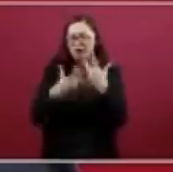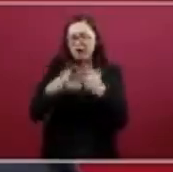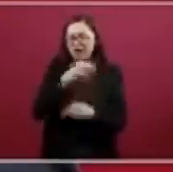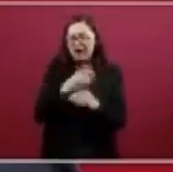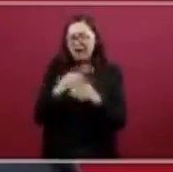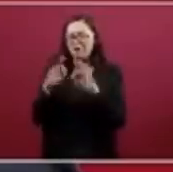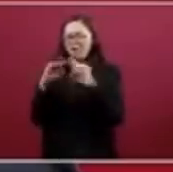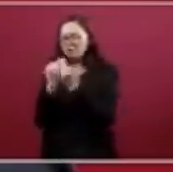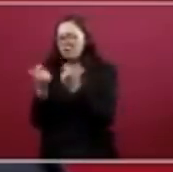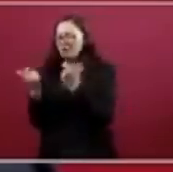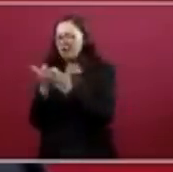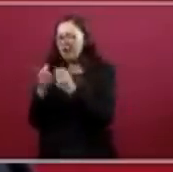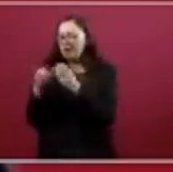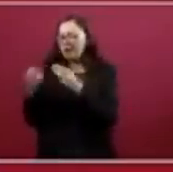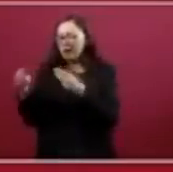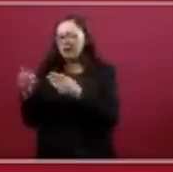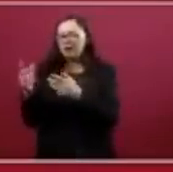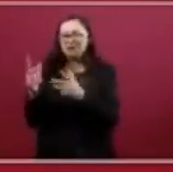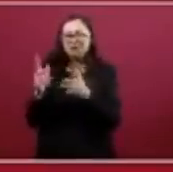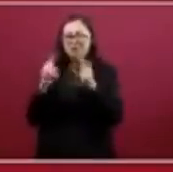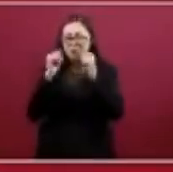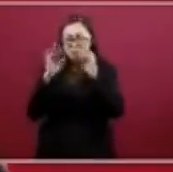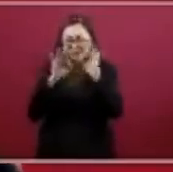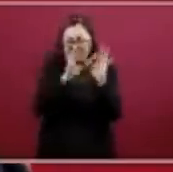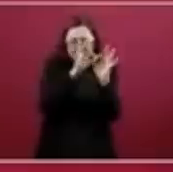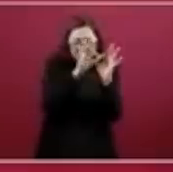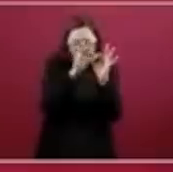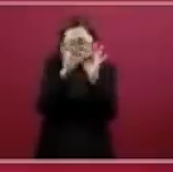econométrico, más perfecto,